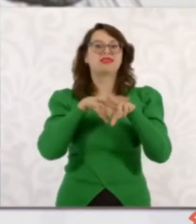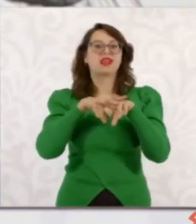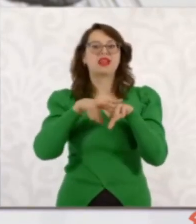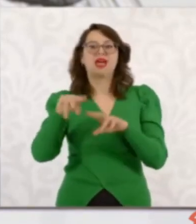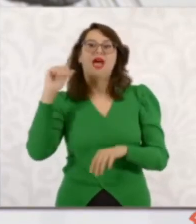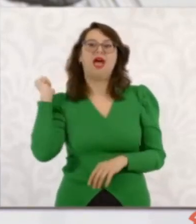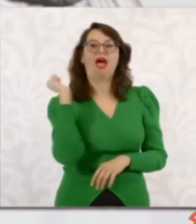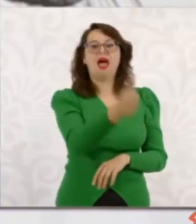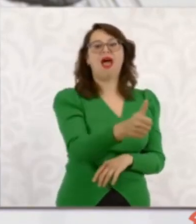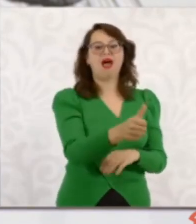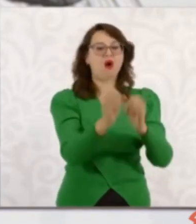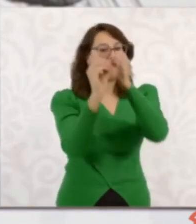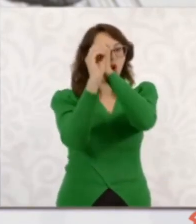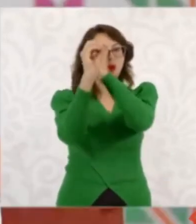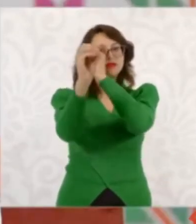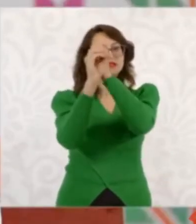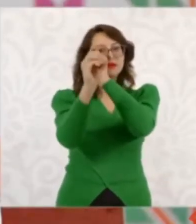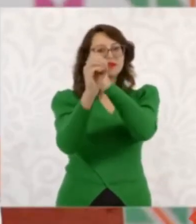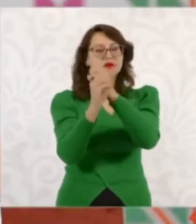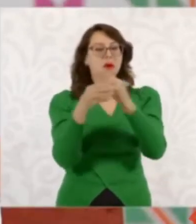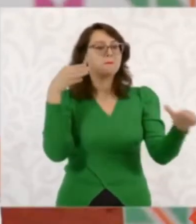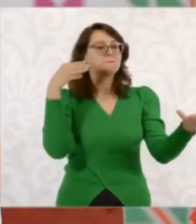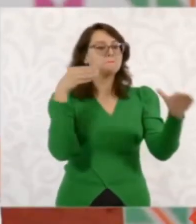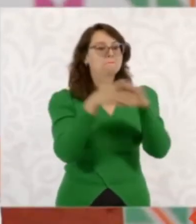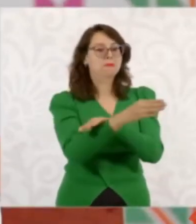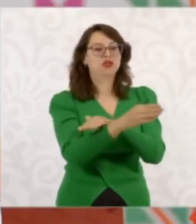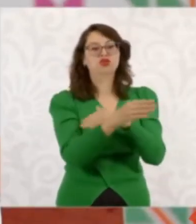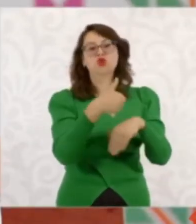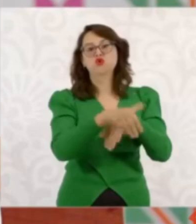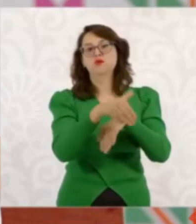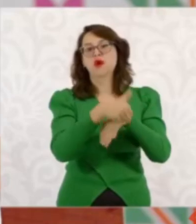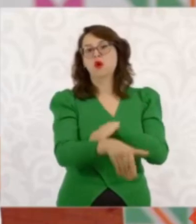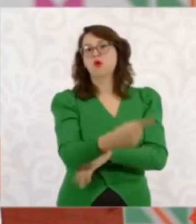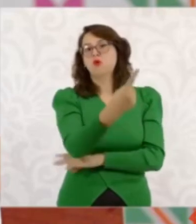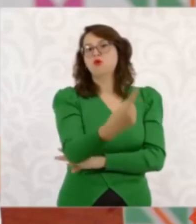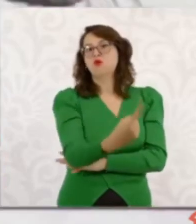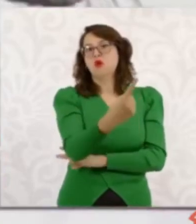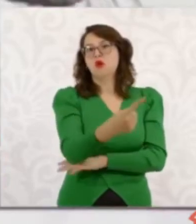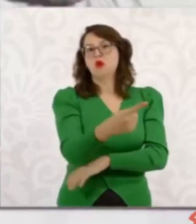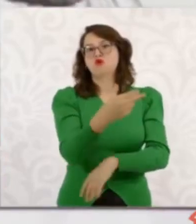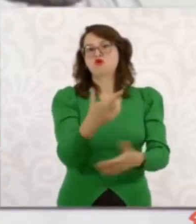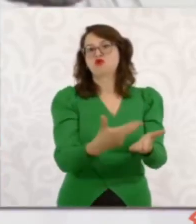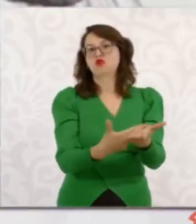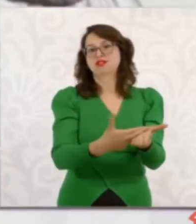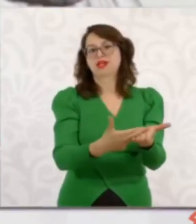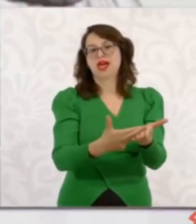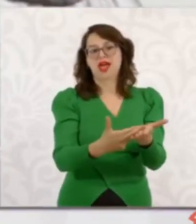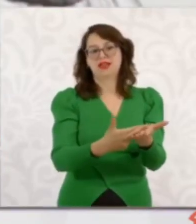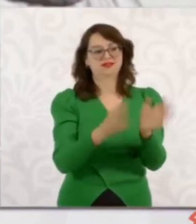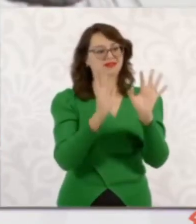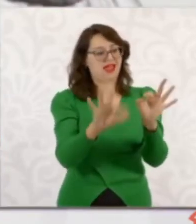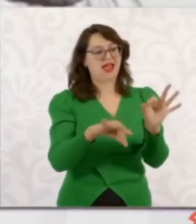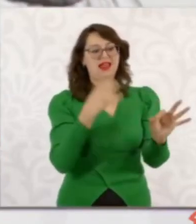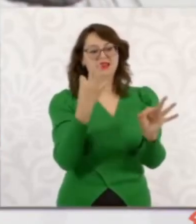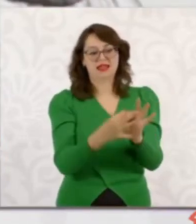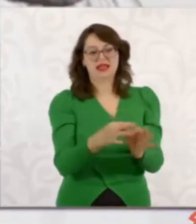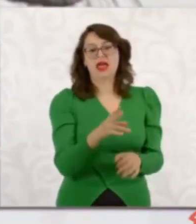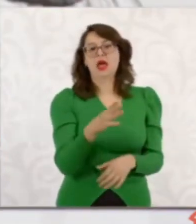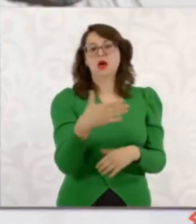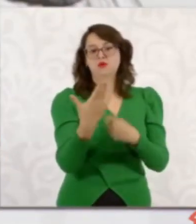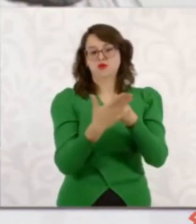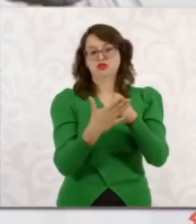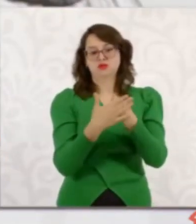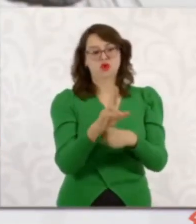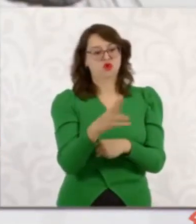se va a poder conectar uno a la línea 1 del metro, que es la línea que también se mejoró y que se inaugura ahora en noviembre en todo